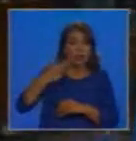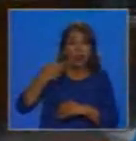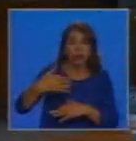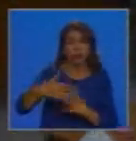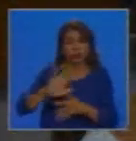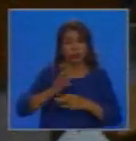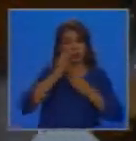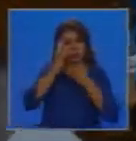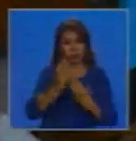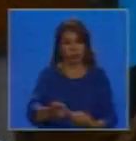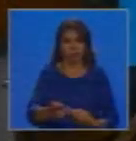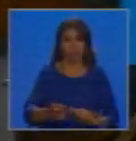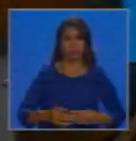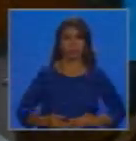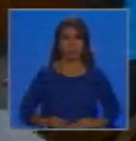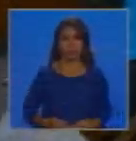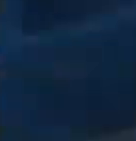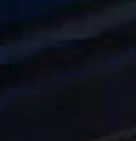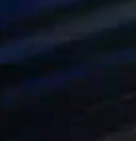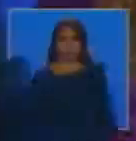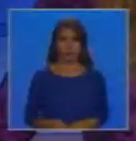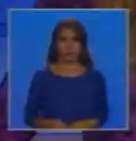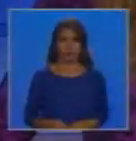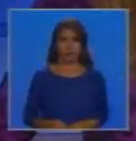Quito, Freddy Paredes, 24 horas.